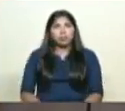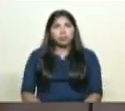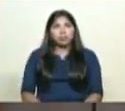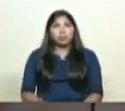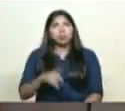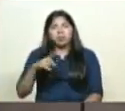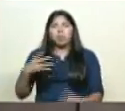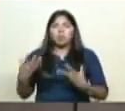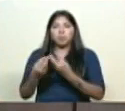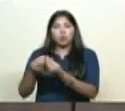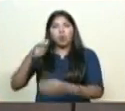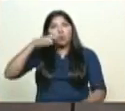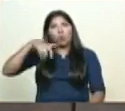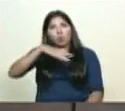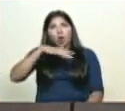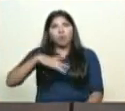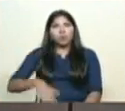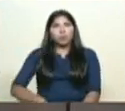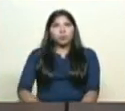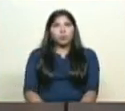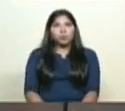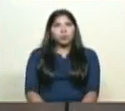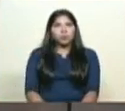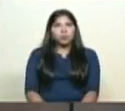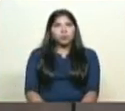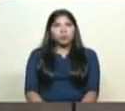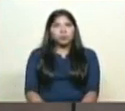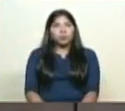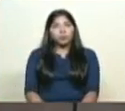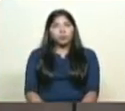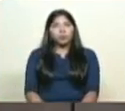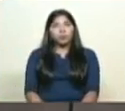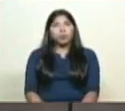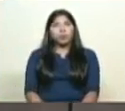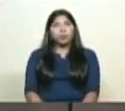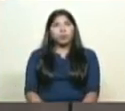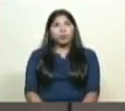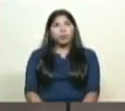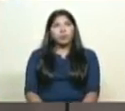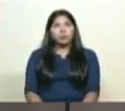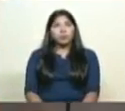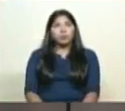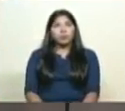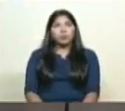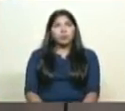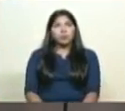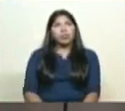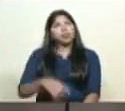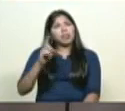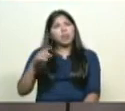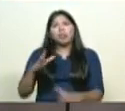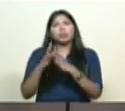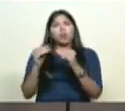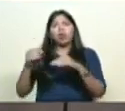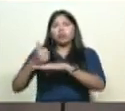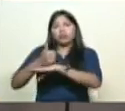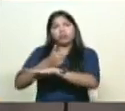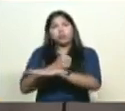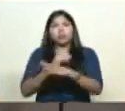Poder Popular, hecho en la Cámara Municipal, pues con su cargo de representación. Y por supuesto todo el gabinete